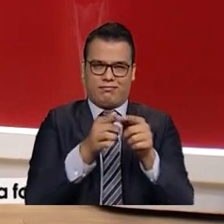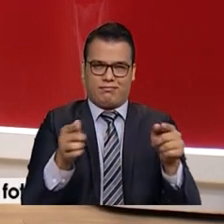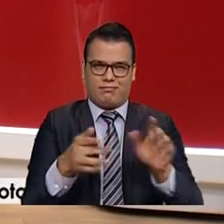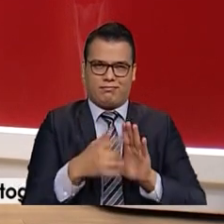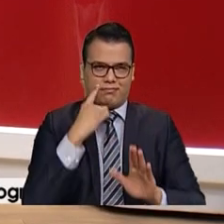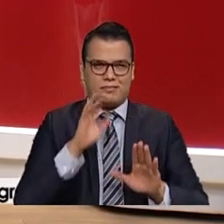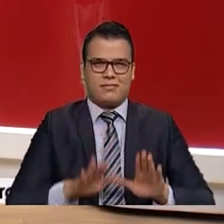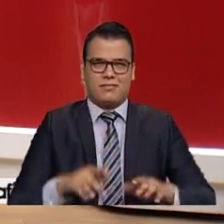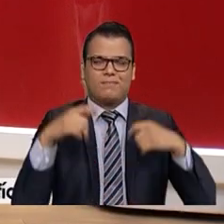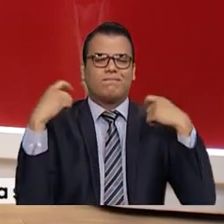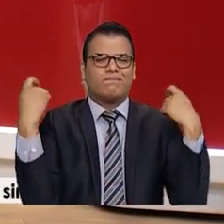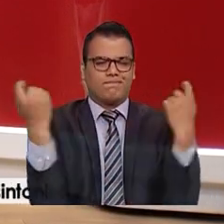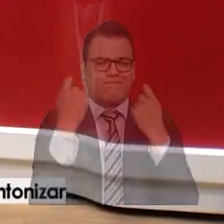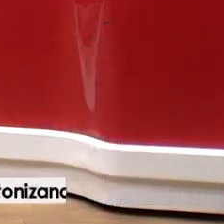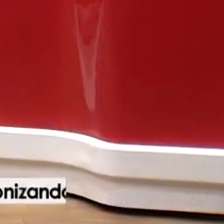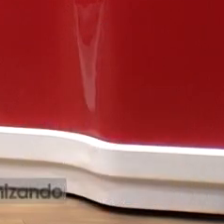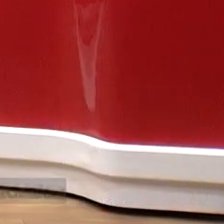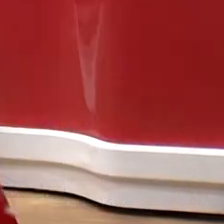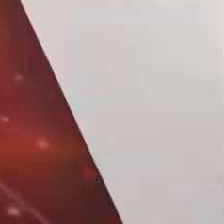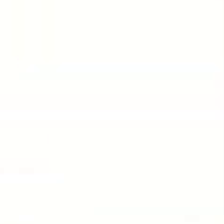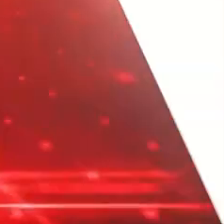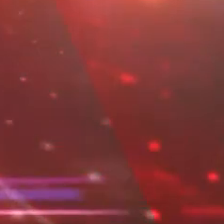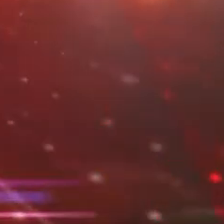a telepacífico noticias